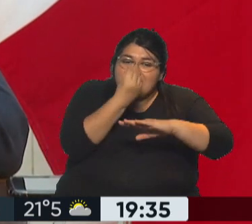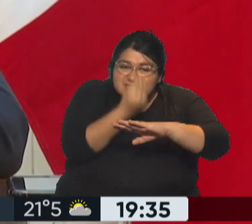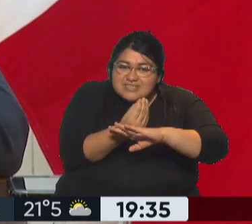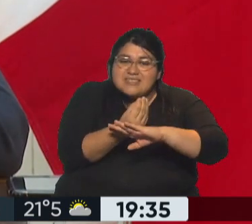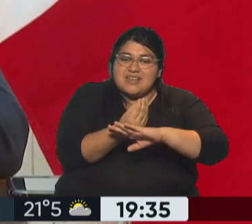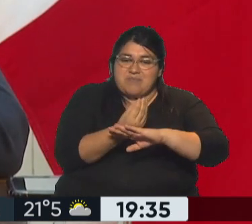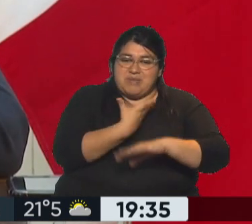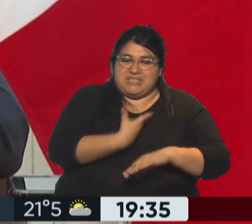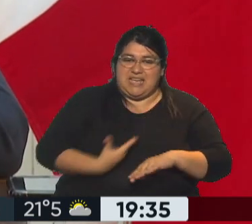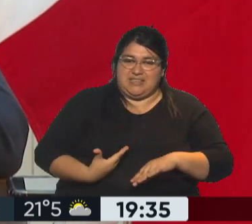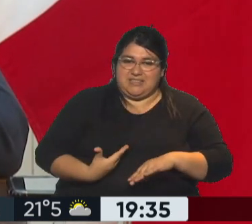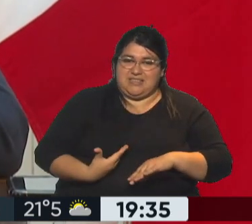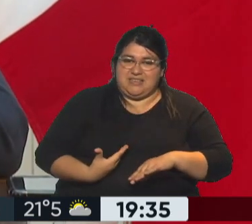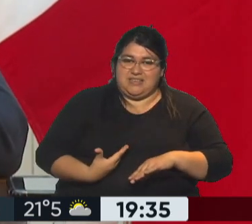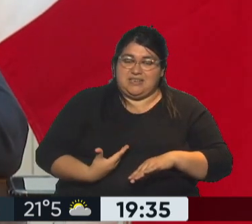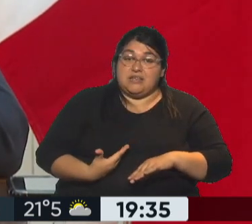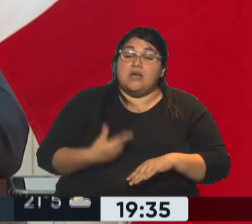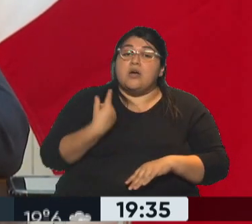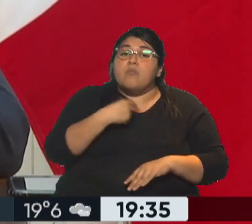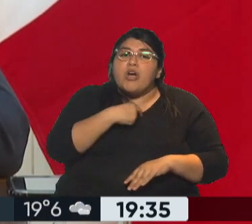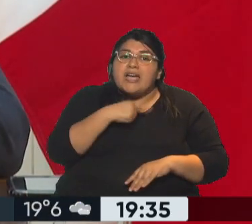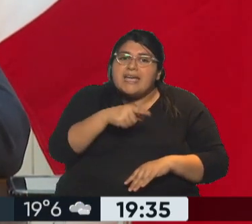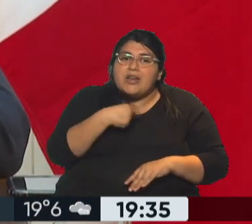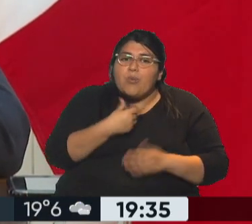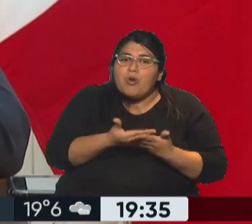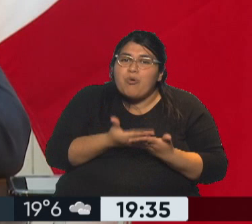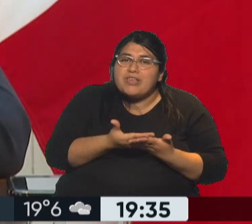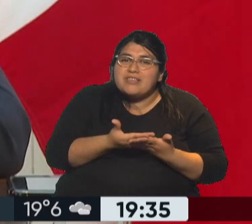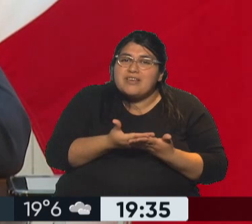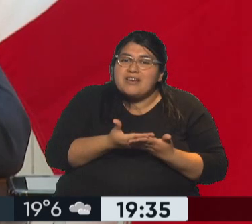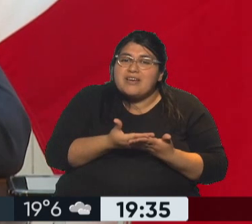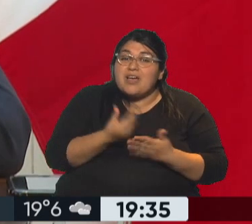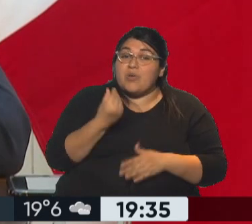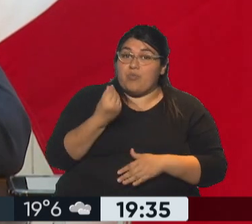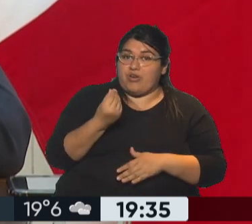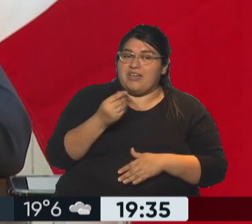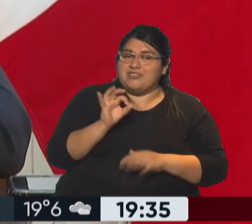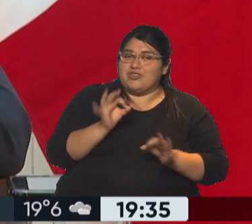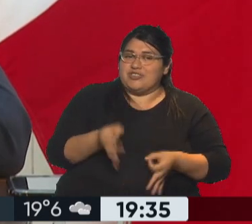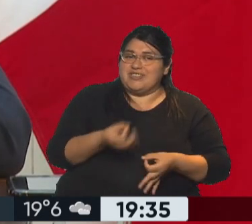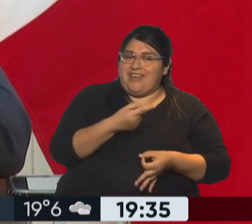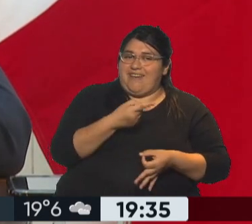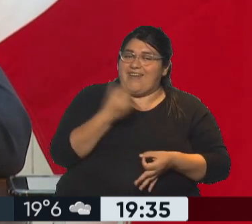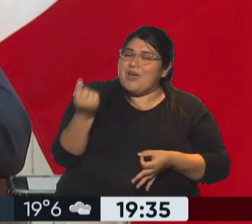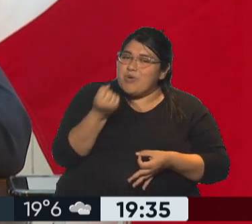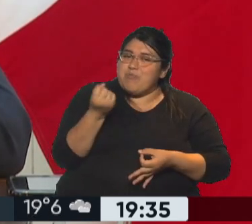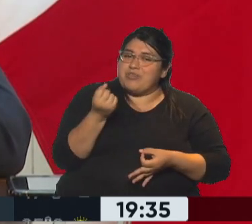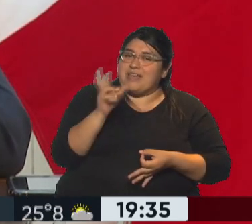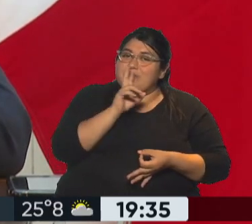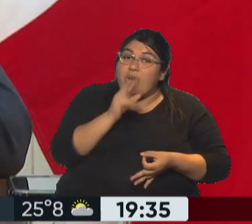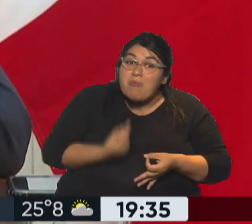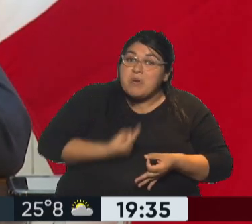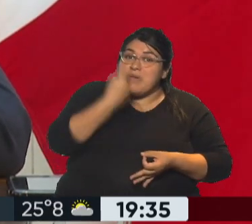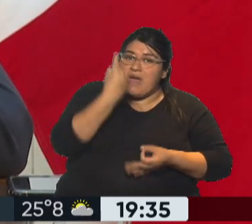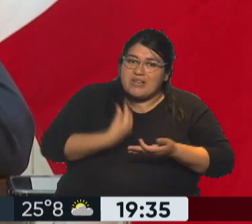el BID, la que pueda llegar a presidir el BID. ¿Por qué quise esto? Porque creo que sería muy importante que por primera vez